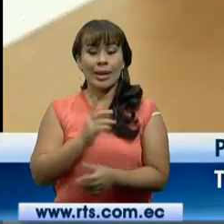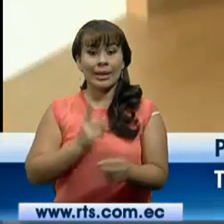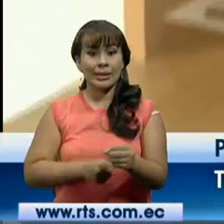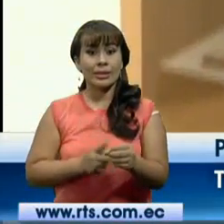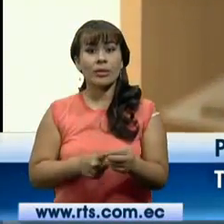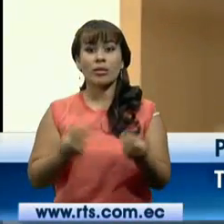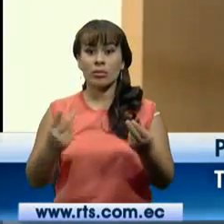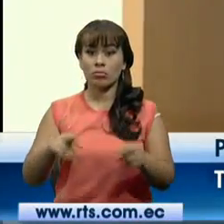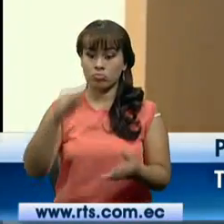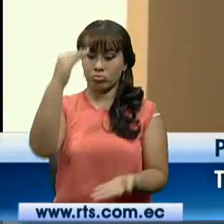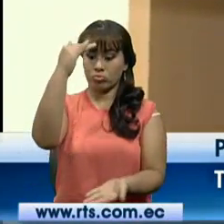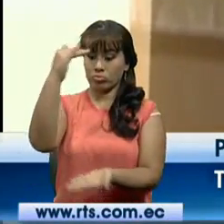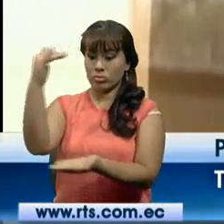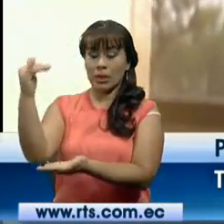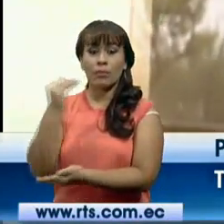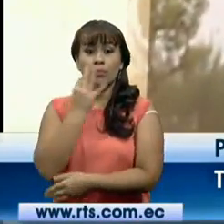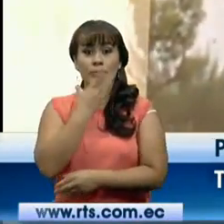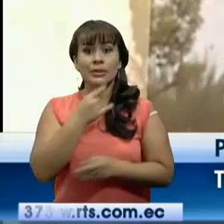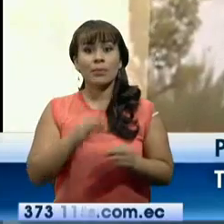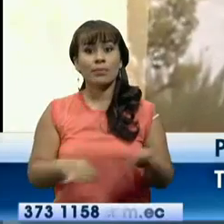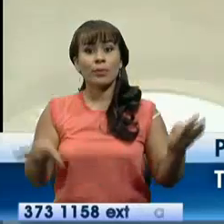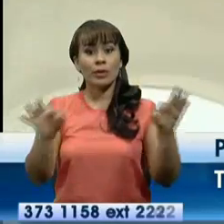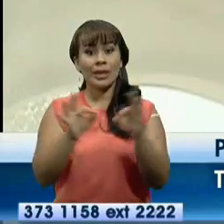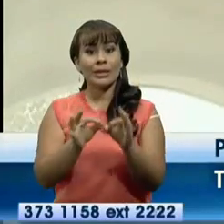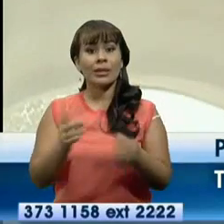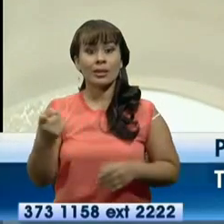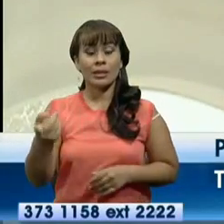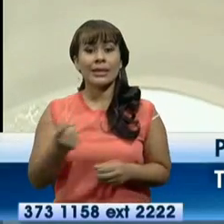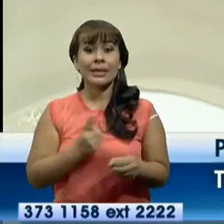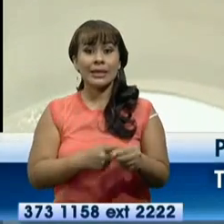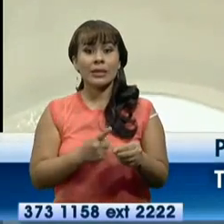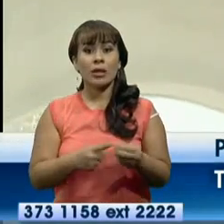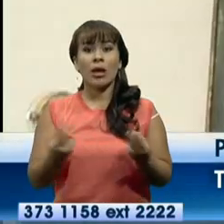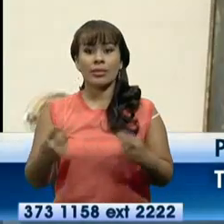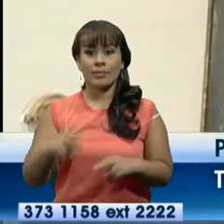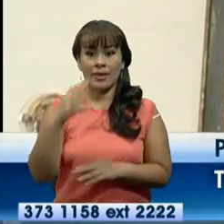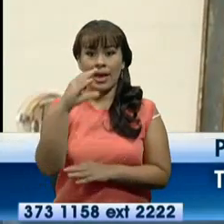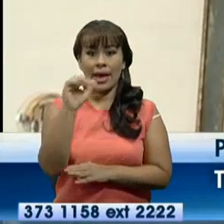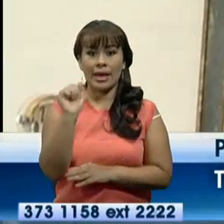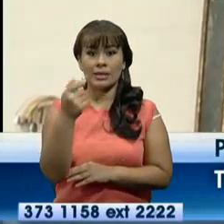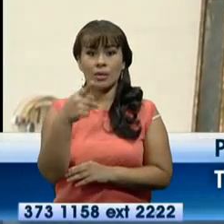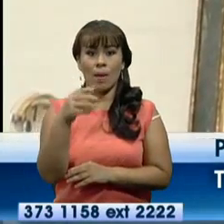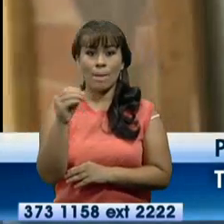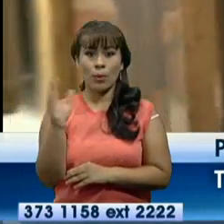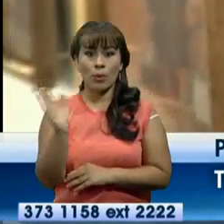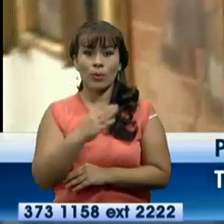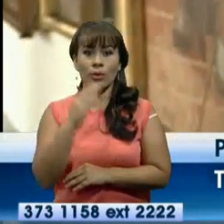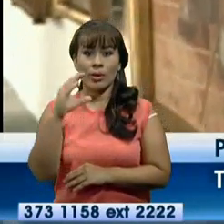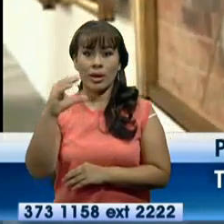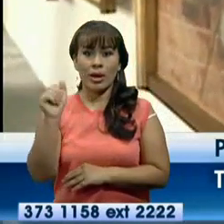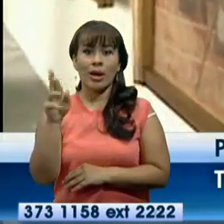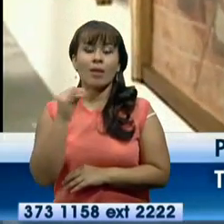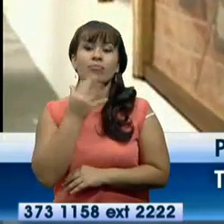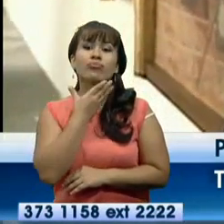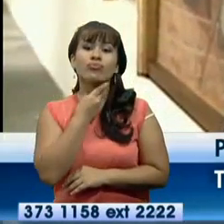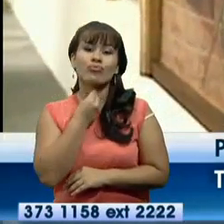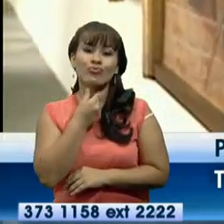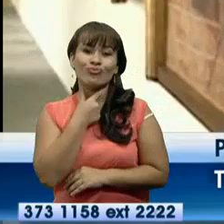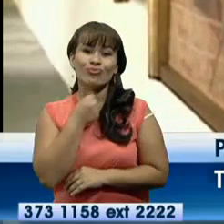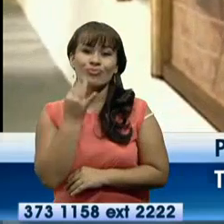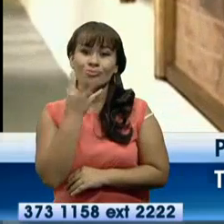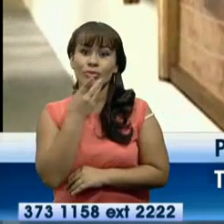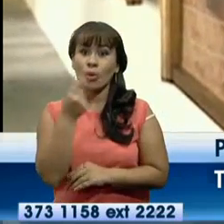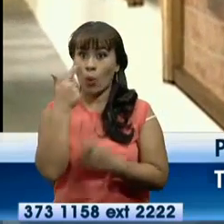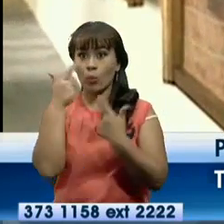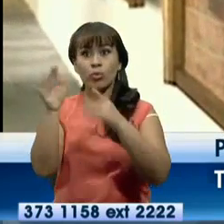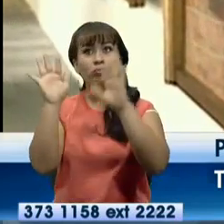correspondientes a artistas muy destacados de la escuela quiteña, como son Caspicara y Legarda. Ay, me encanta, está muy bonito, muy bien